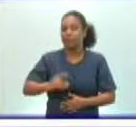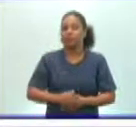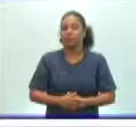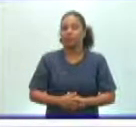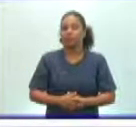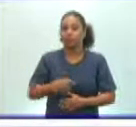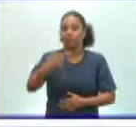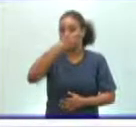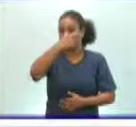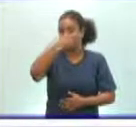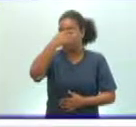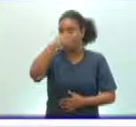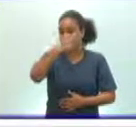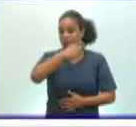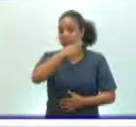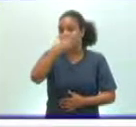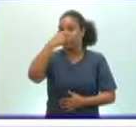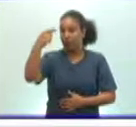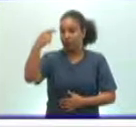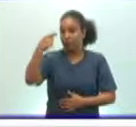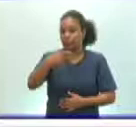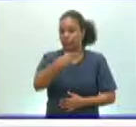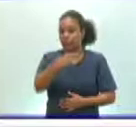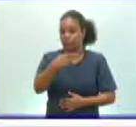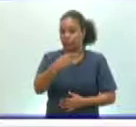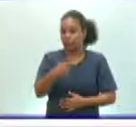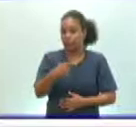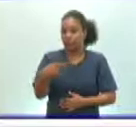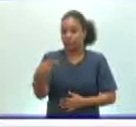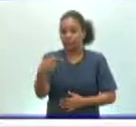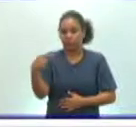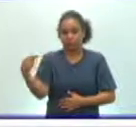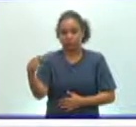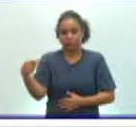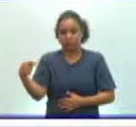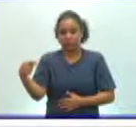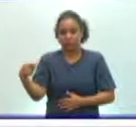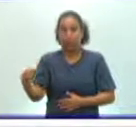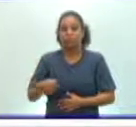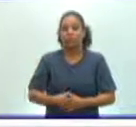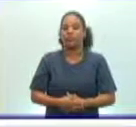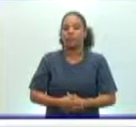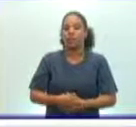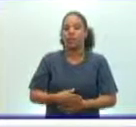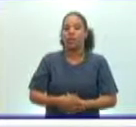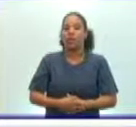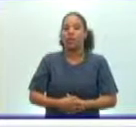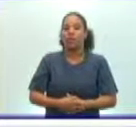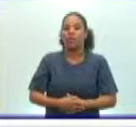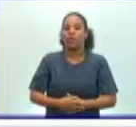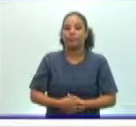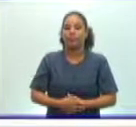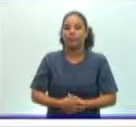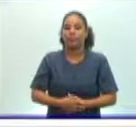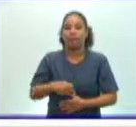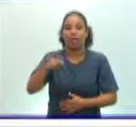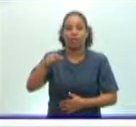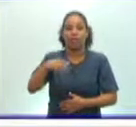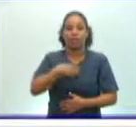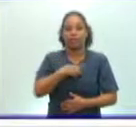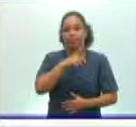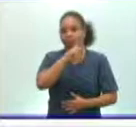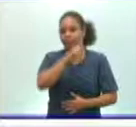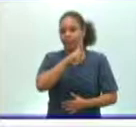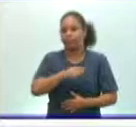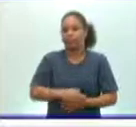Se forma la razón OA es a AC como OB es a BD. Ahí te lo dejo en